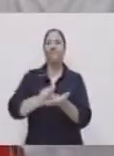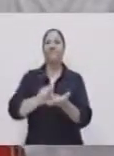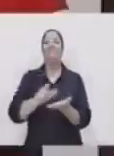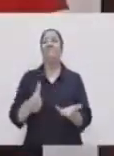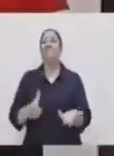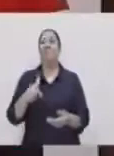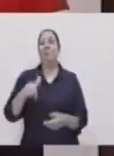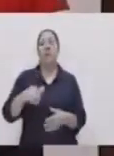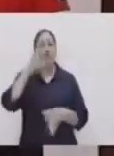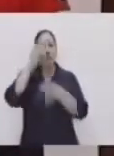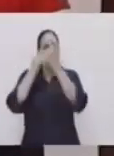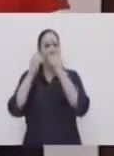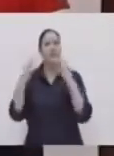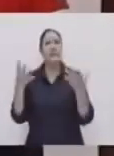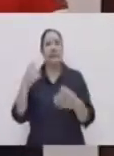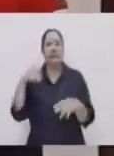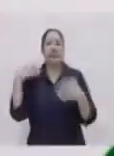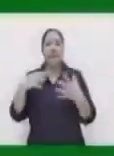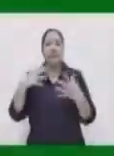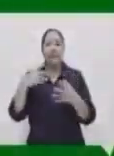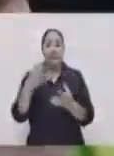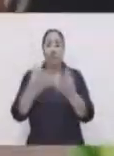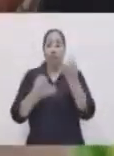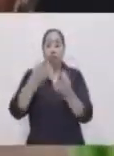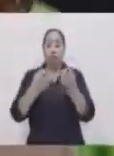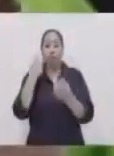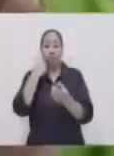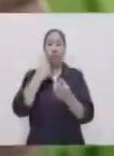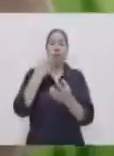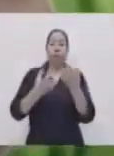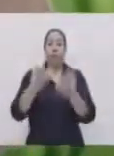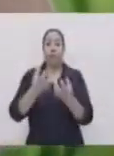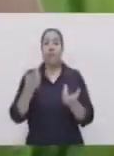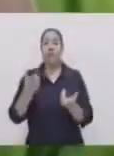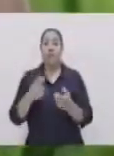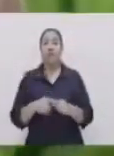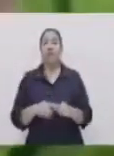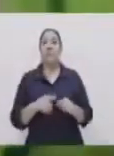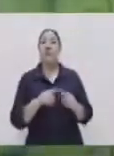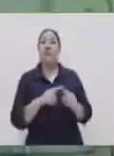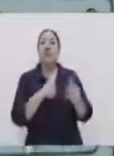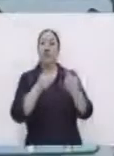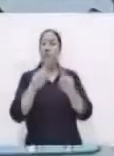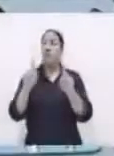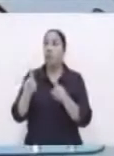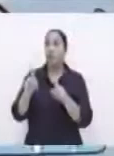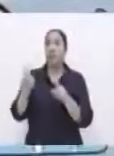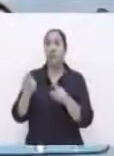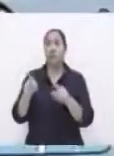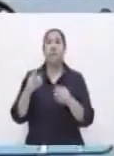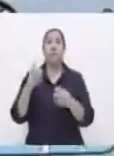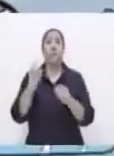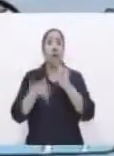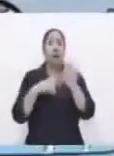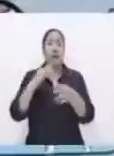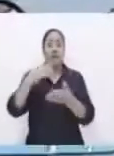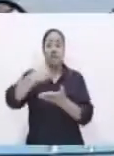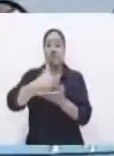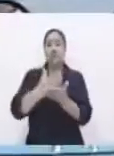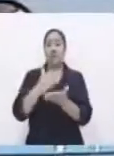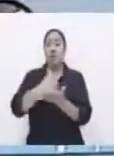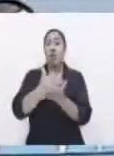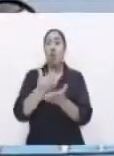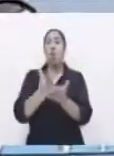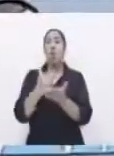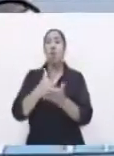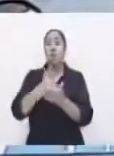el tema de quemaduras. Acompáñennos. La mayoría de quemaduras ocurren en el hogar, especialmente en la cocina,